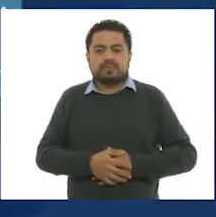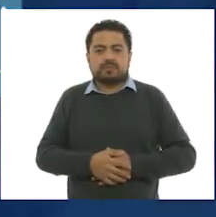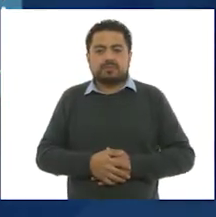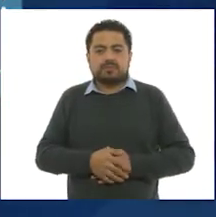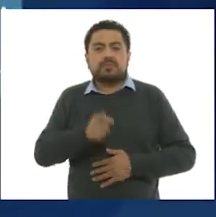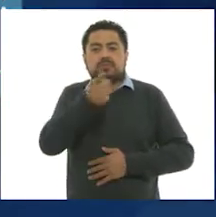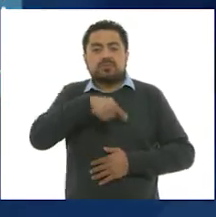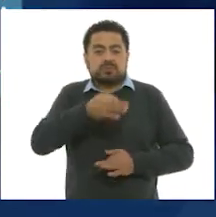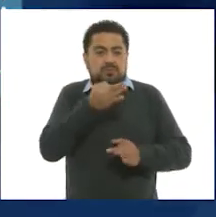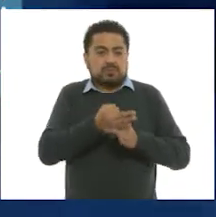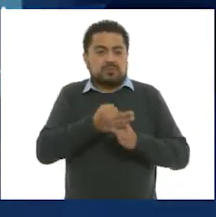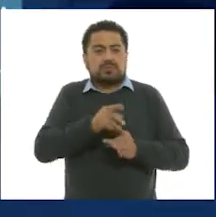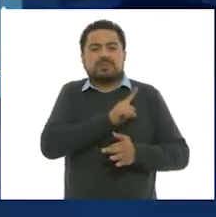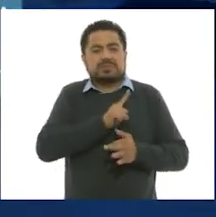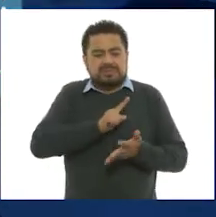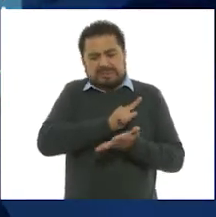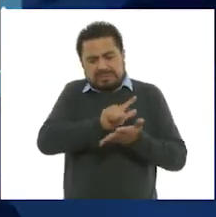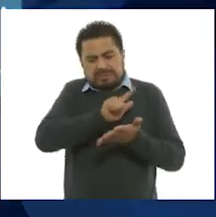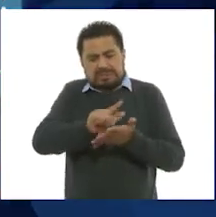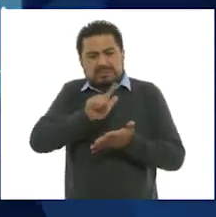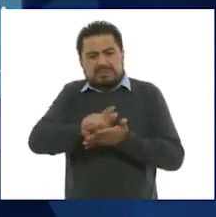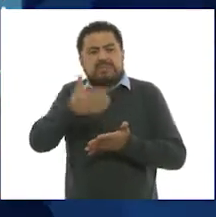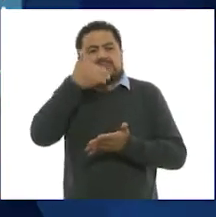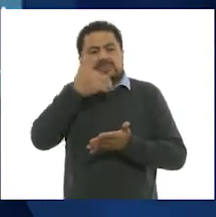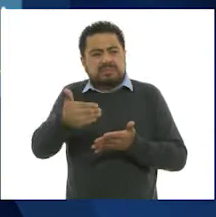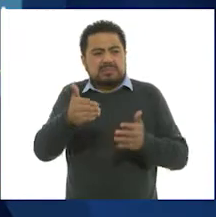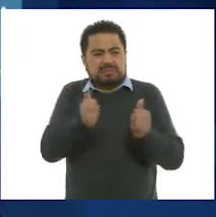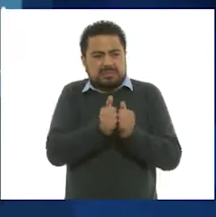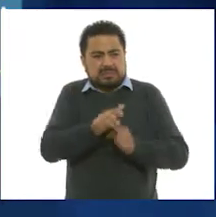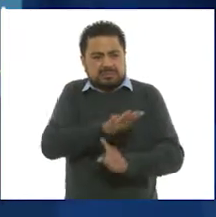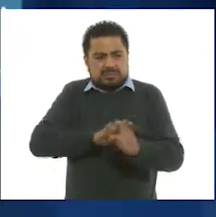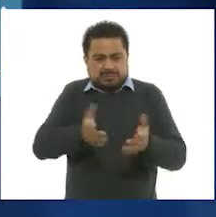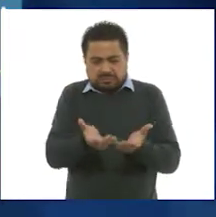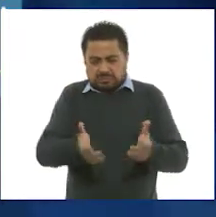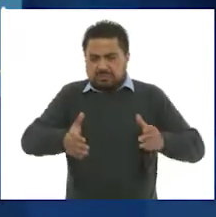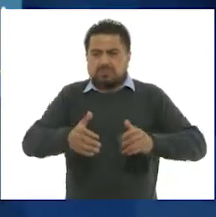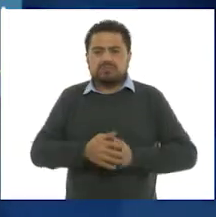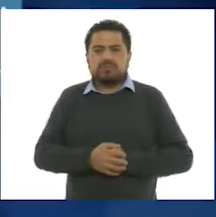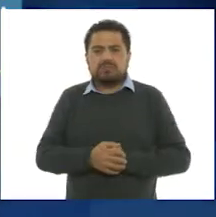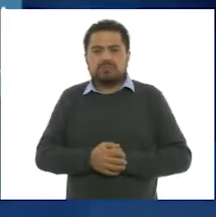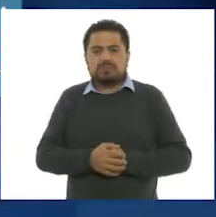Primero tenemos que lavar muy bien nuestras manos e ingredientes.